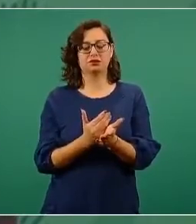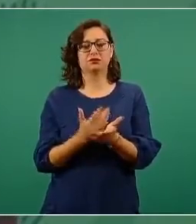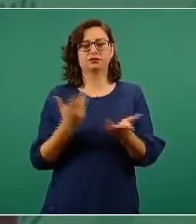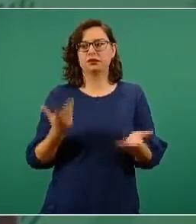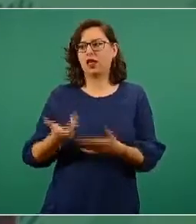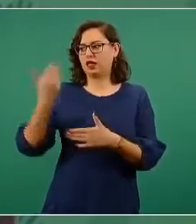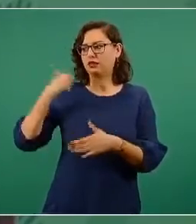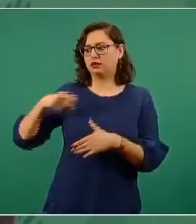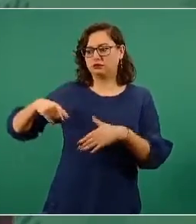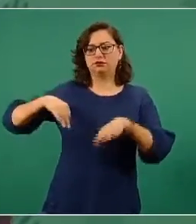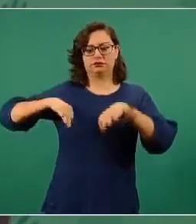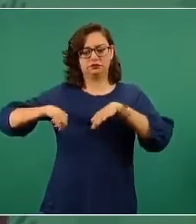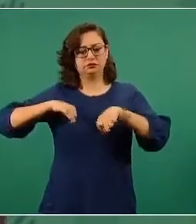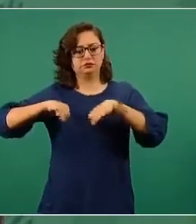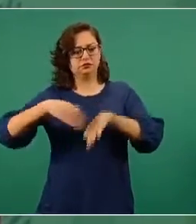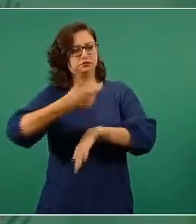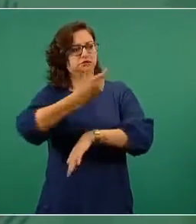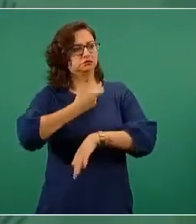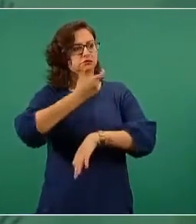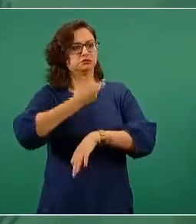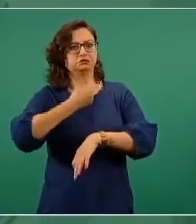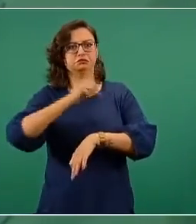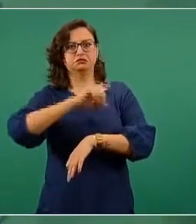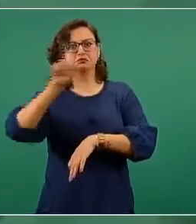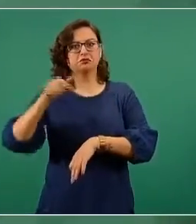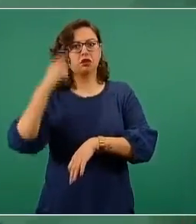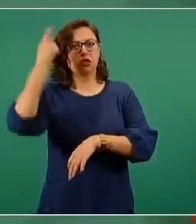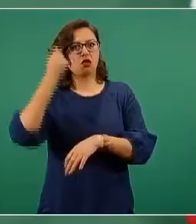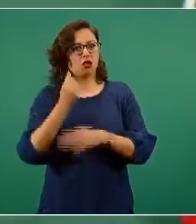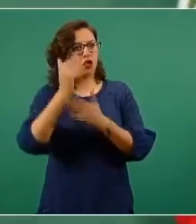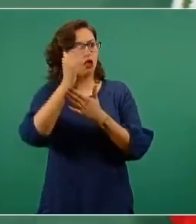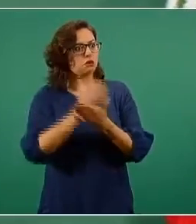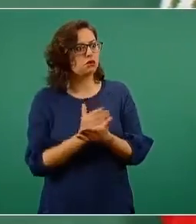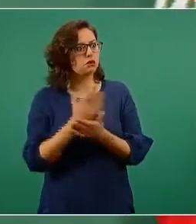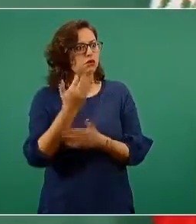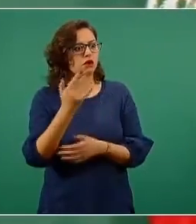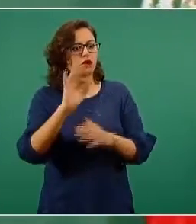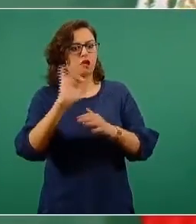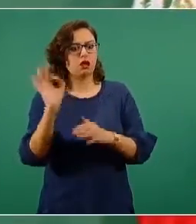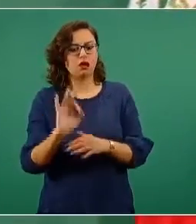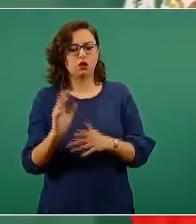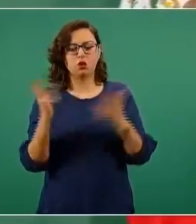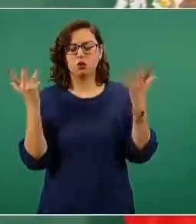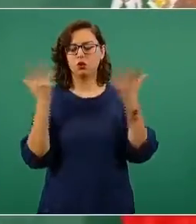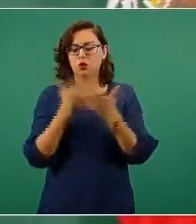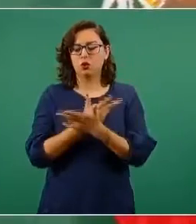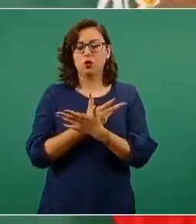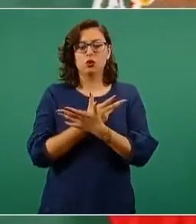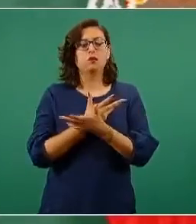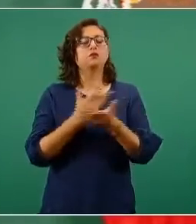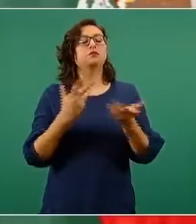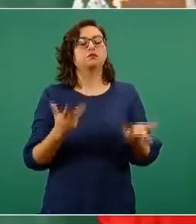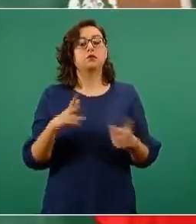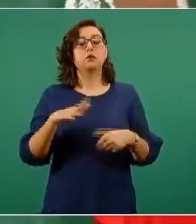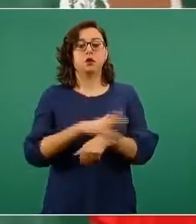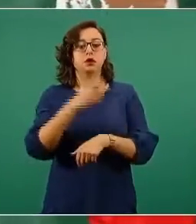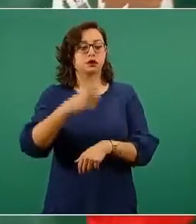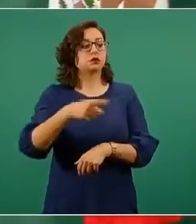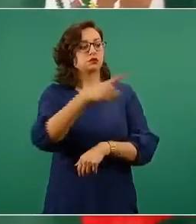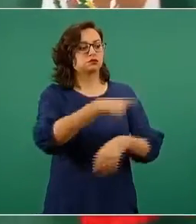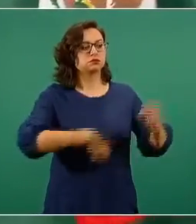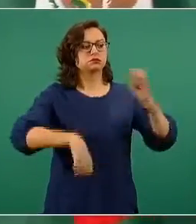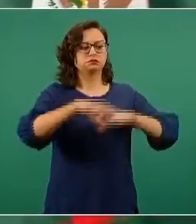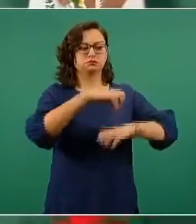estaban en activo. Y de manera muy solidaria